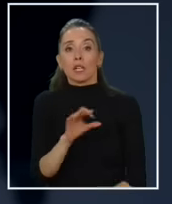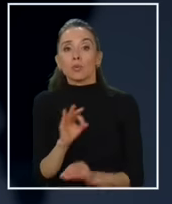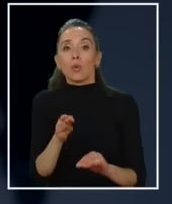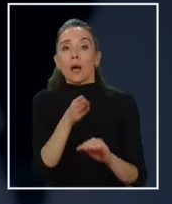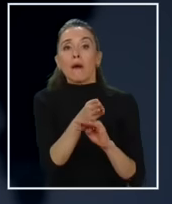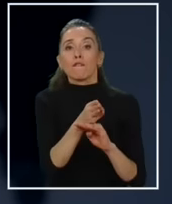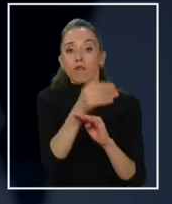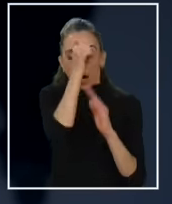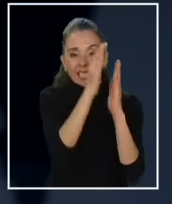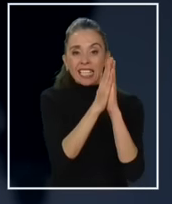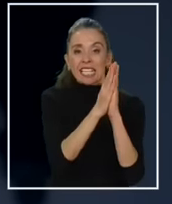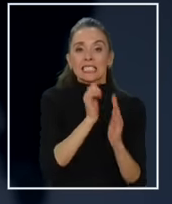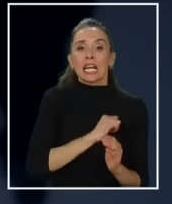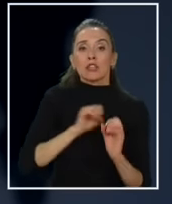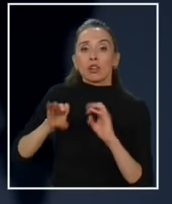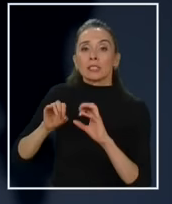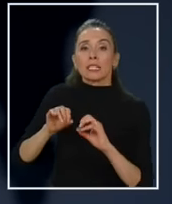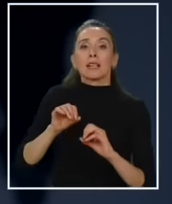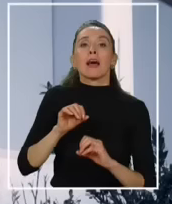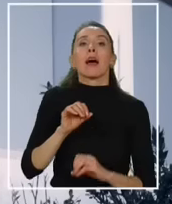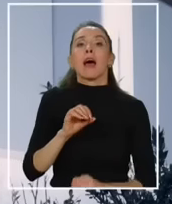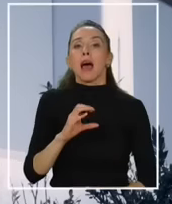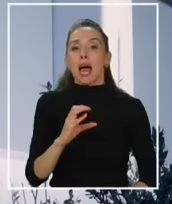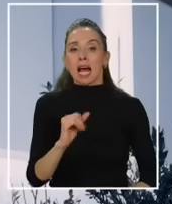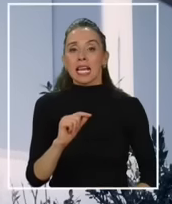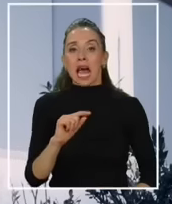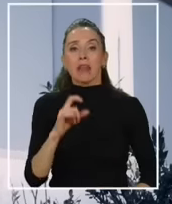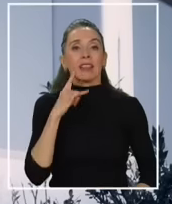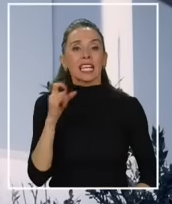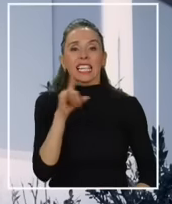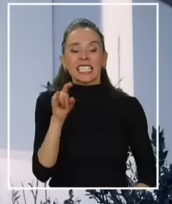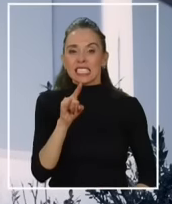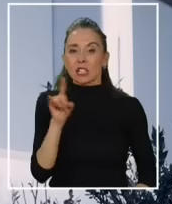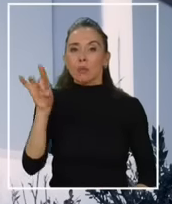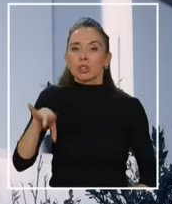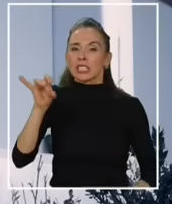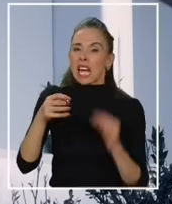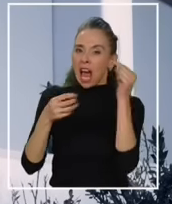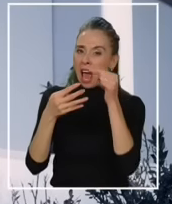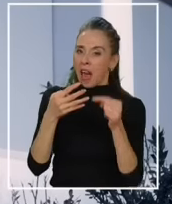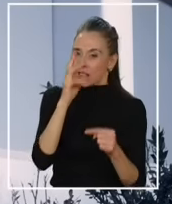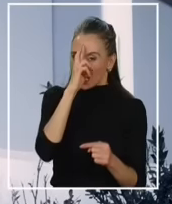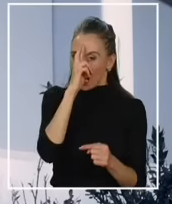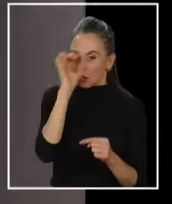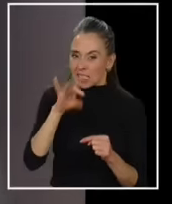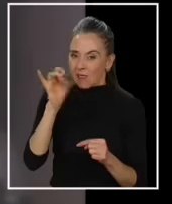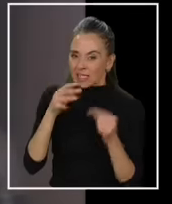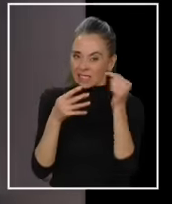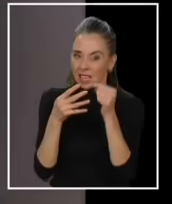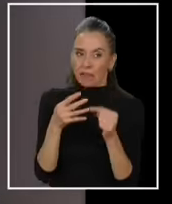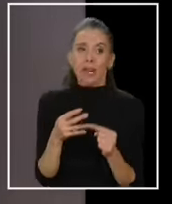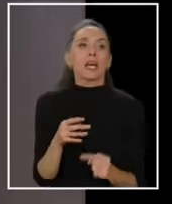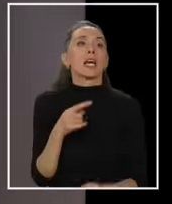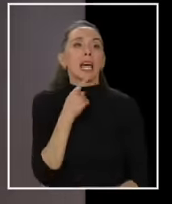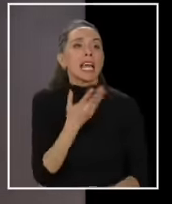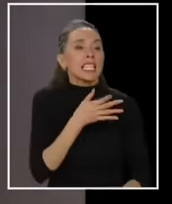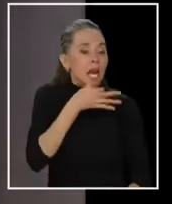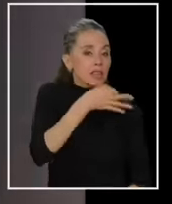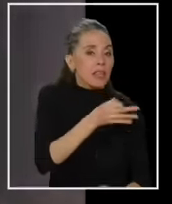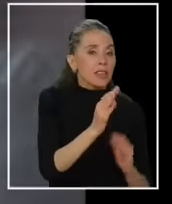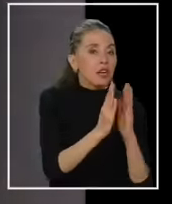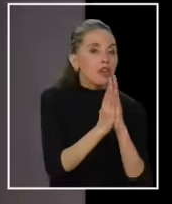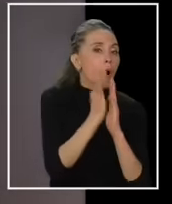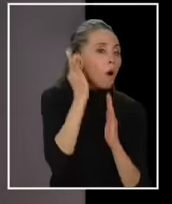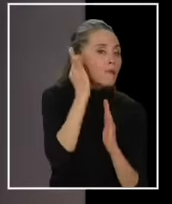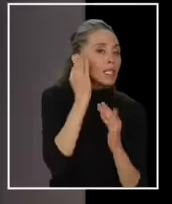catequesis básica. Era extraño que supiera cosas tan específicas. ¿Qué te dijo la Virgen en su